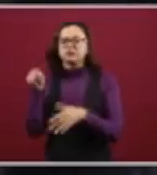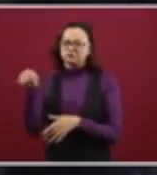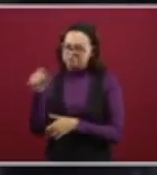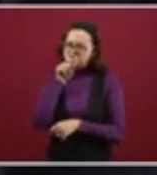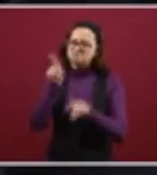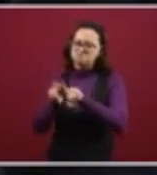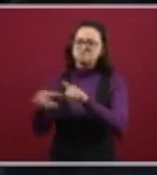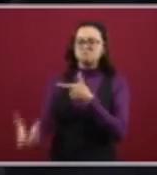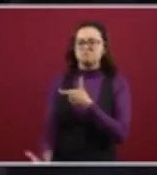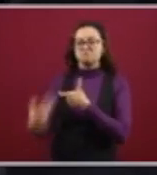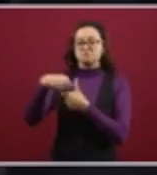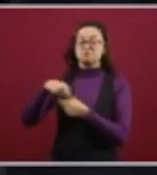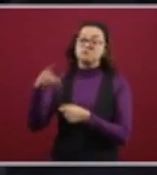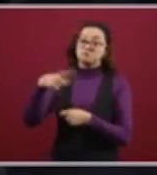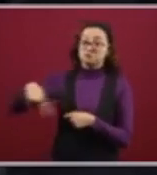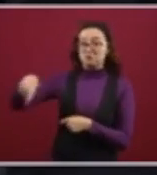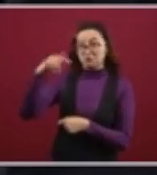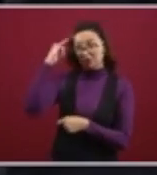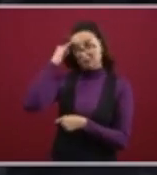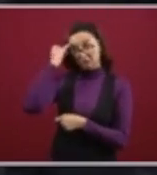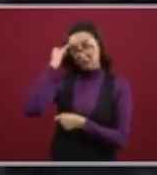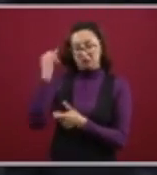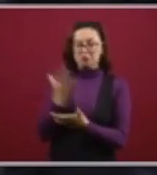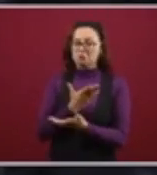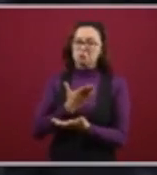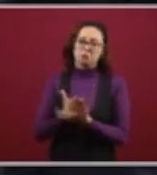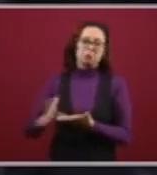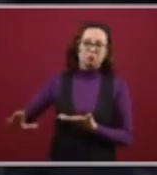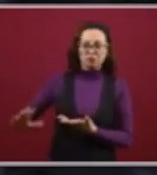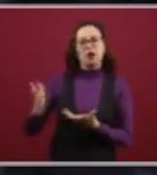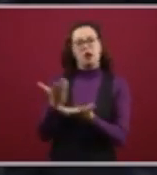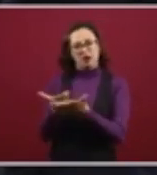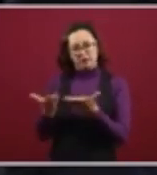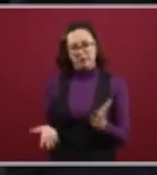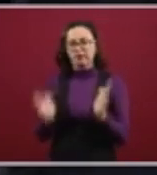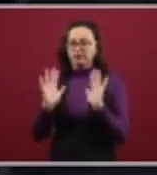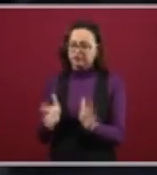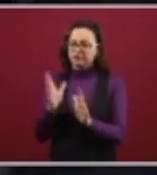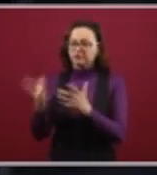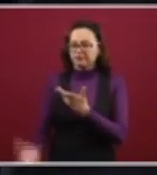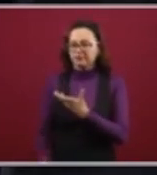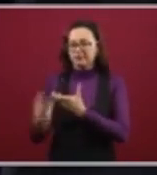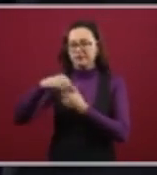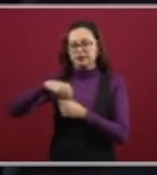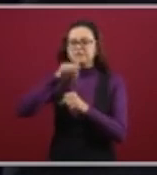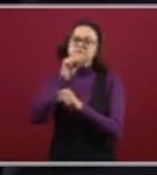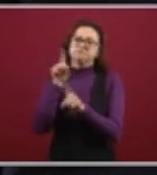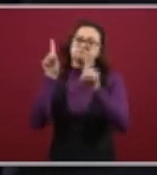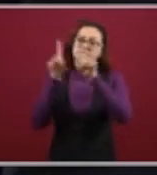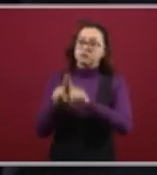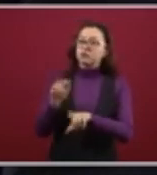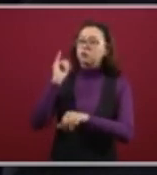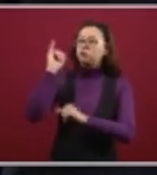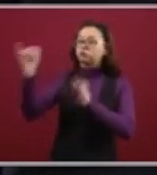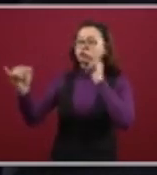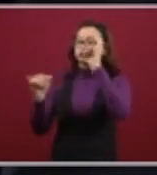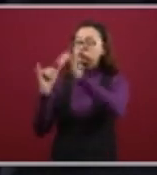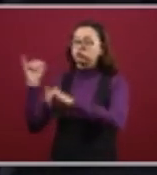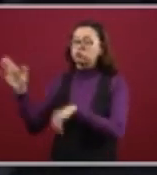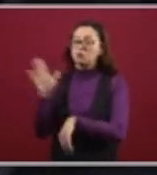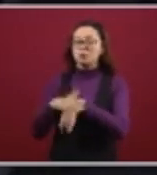no estaban inicialmente considerados y también ubicados estratégicamente en las zonas